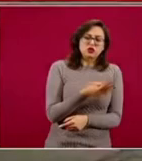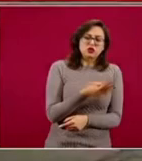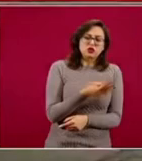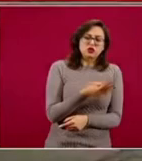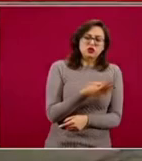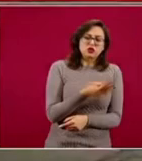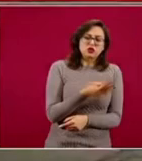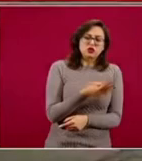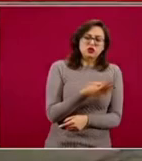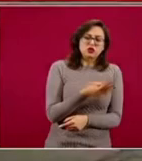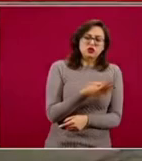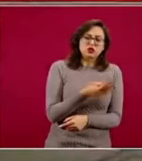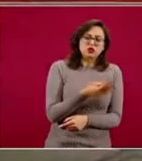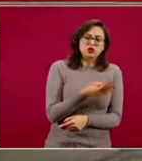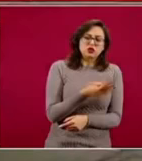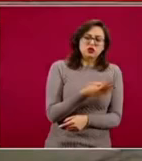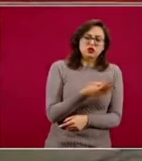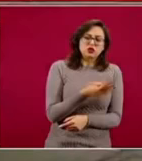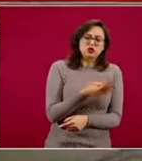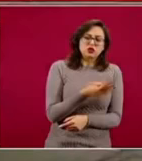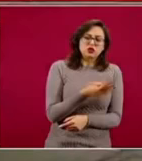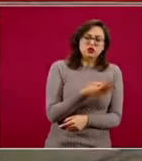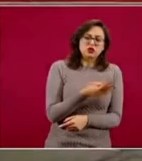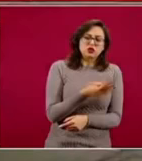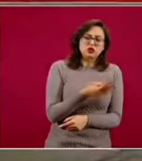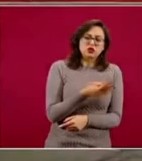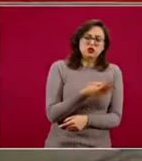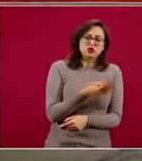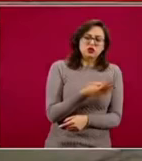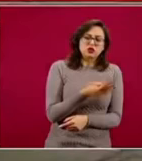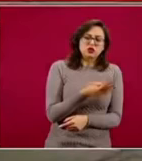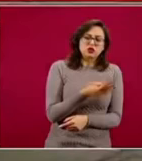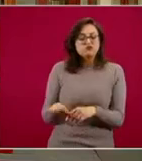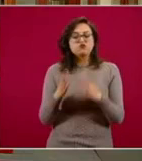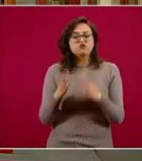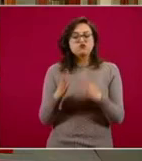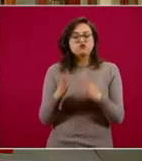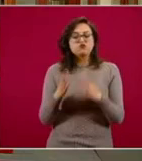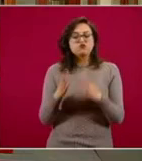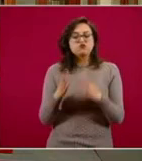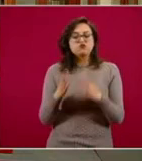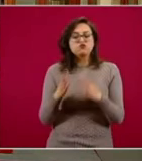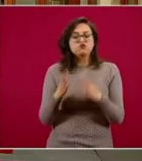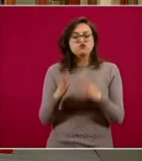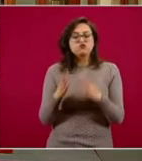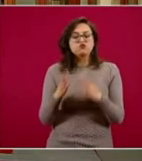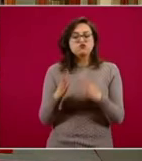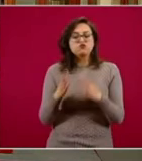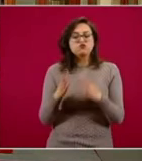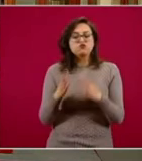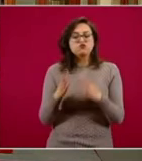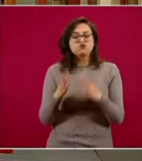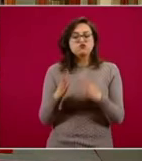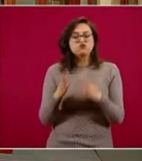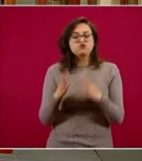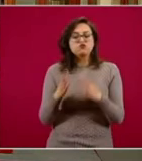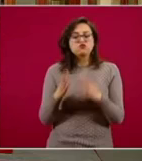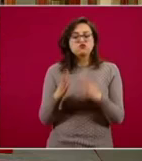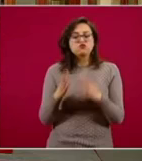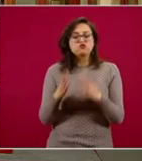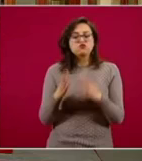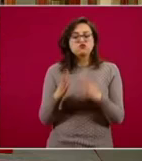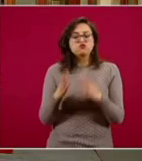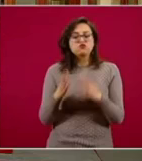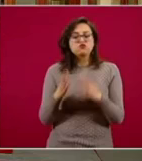aumenta la cantidad de casos, permanece relativamente estable la mortalidad. Pero más allá de eso, más allá de un fenómeno estadístico,